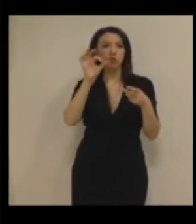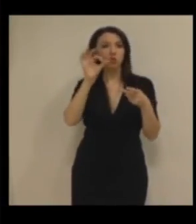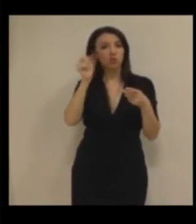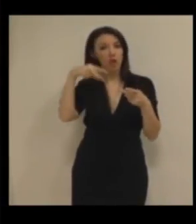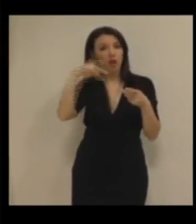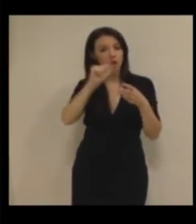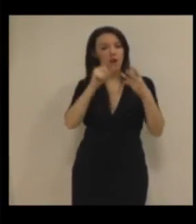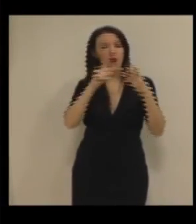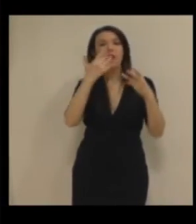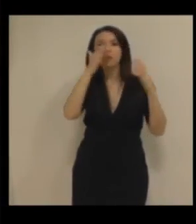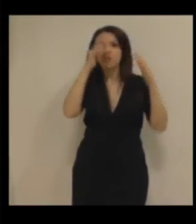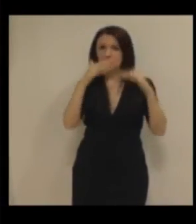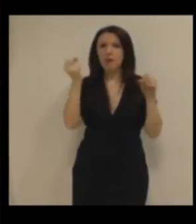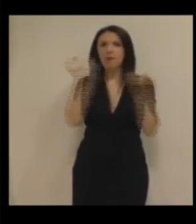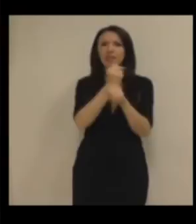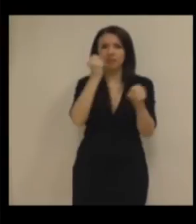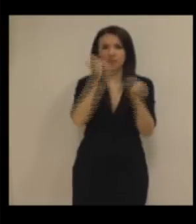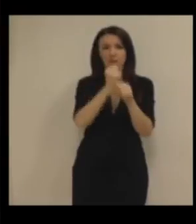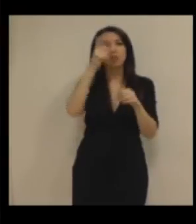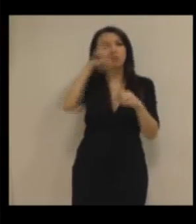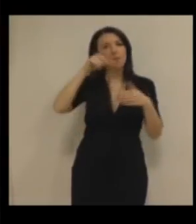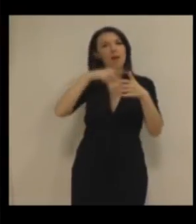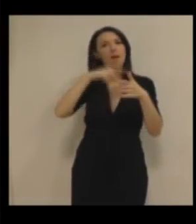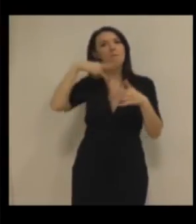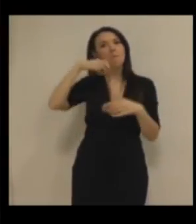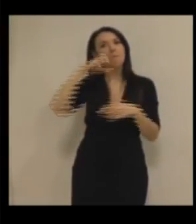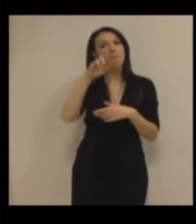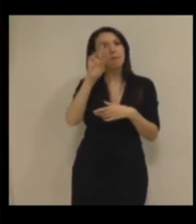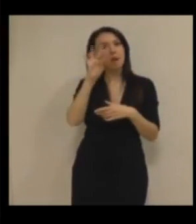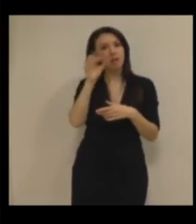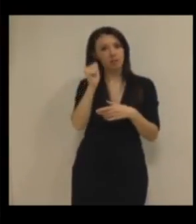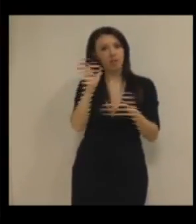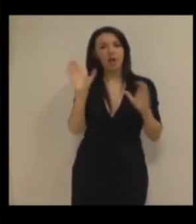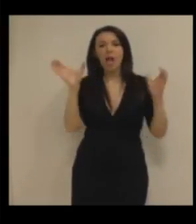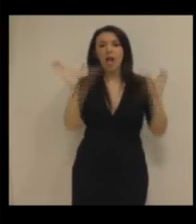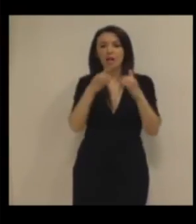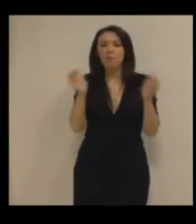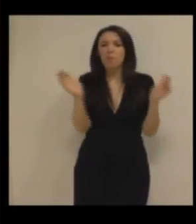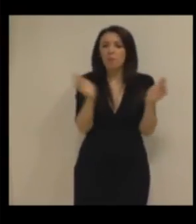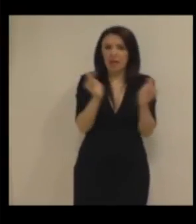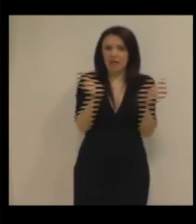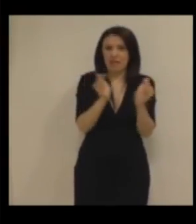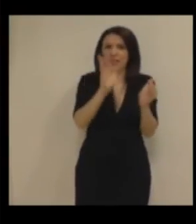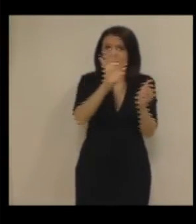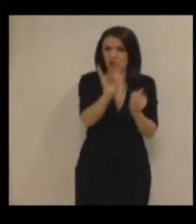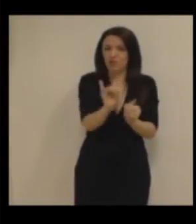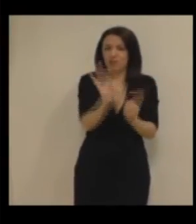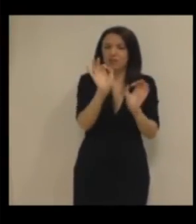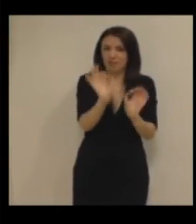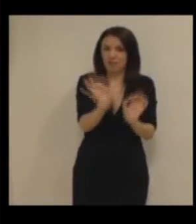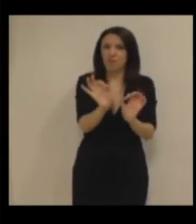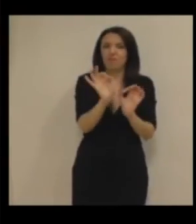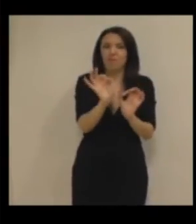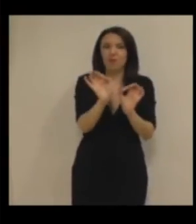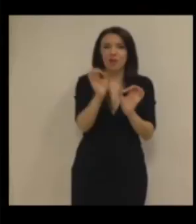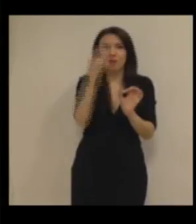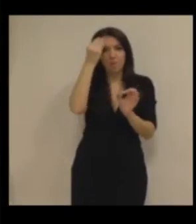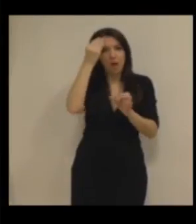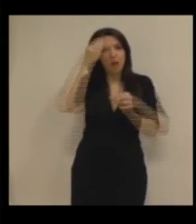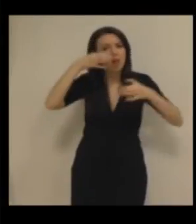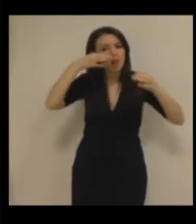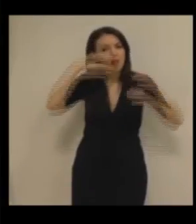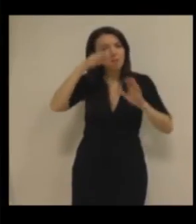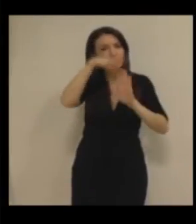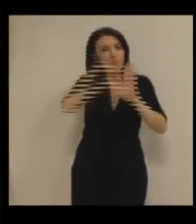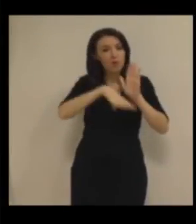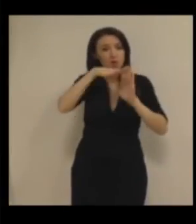este proyecto, y con Marta. Entonces, somos un equipo pequeño desde Aspain, pero que sí que es verdad que creemos en este proyecto, porque